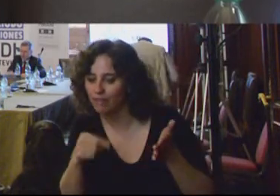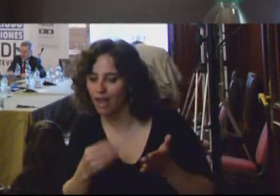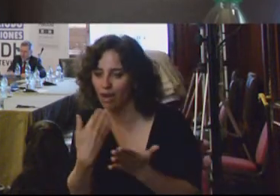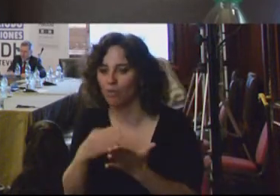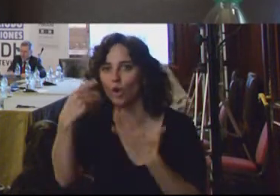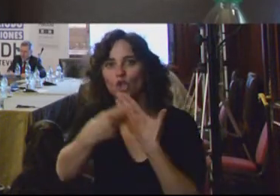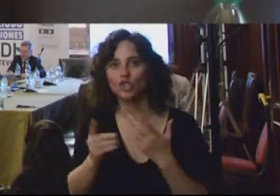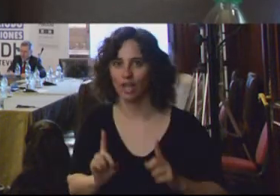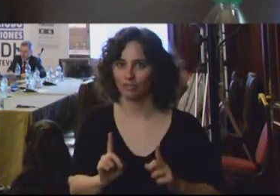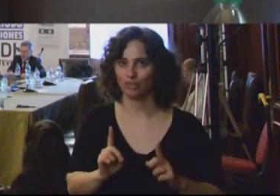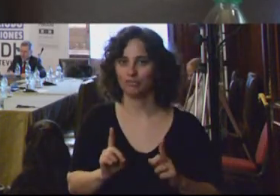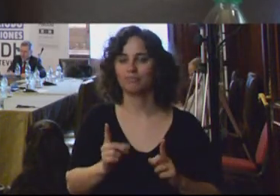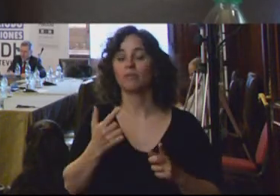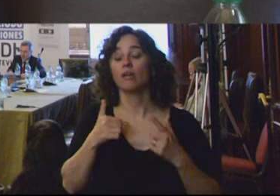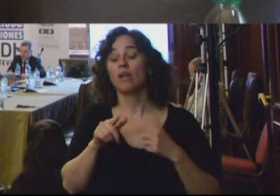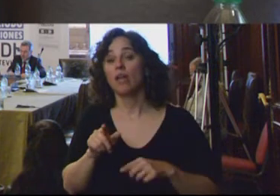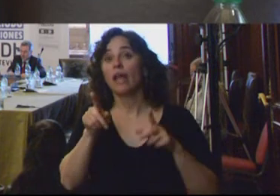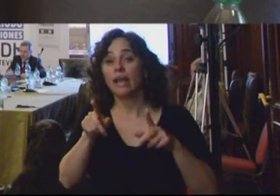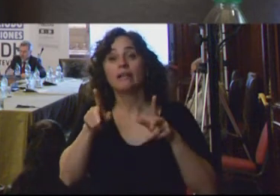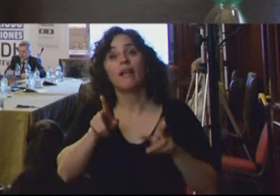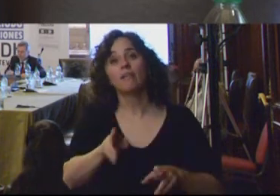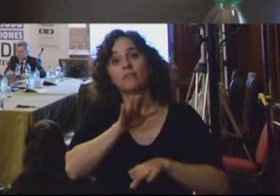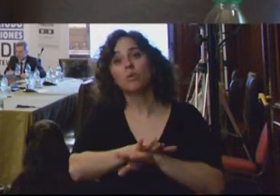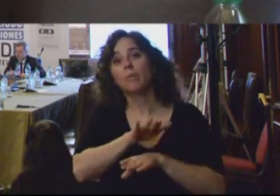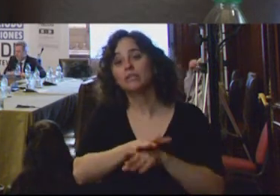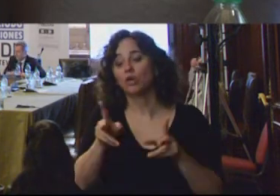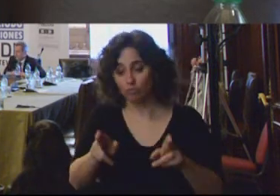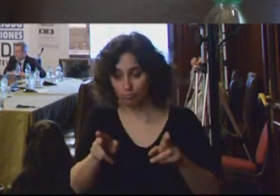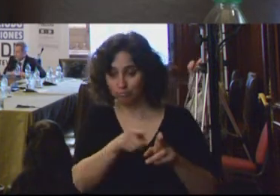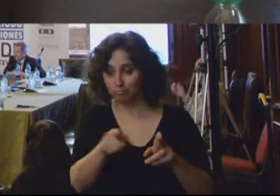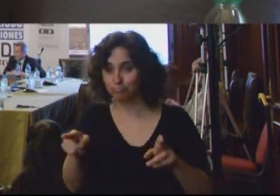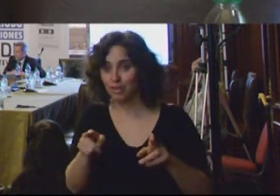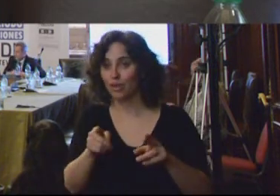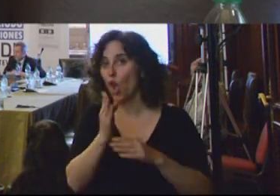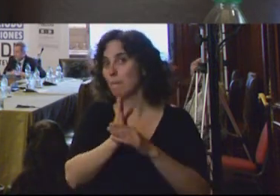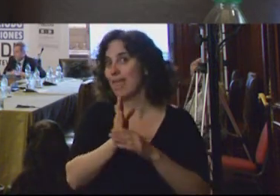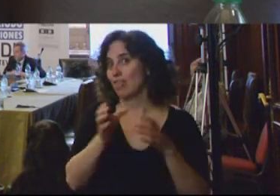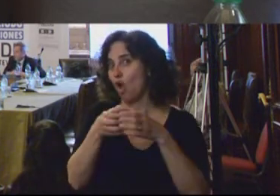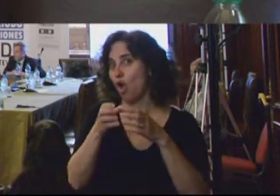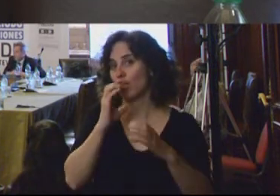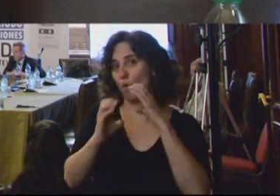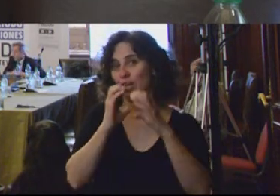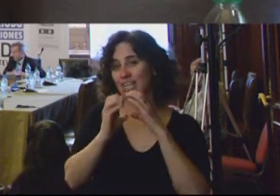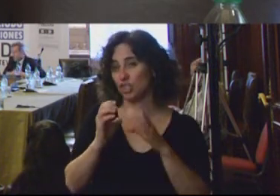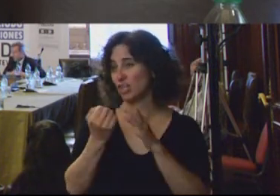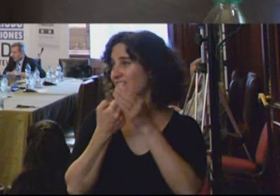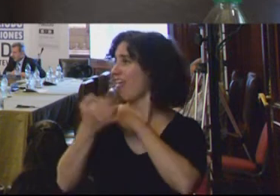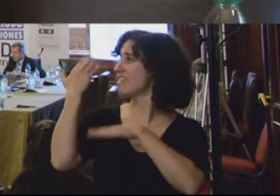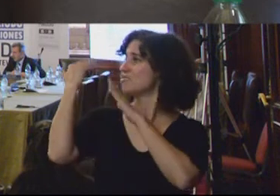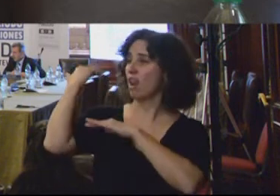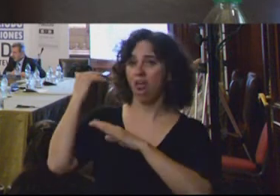En esta fase, además, los medios tradicionales, los medios establecidos,